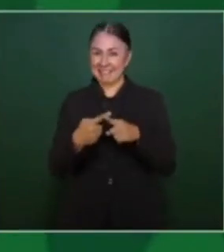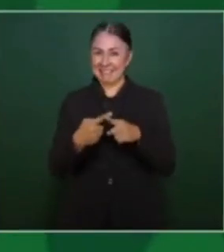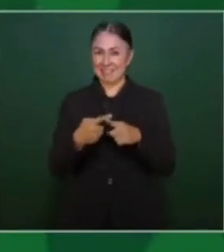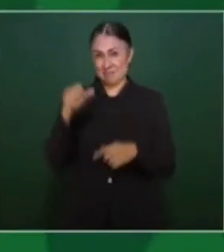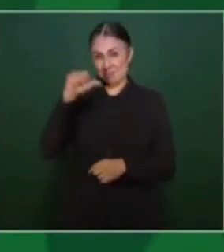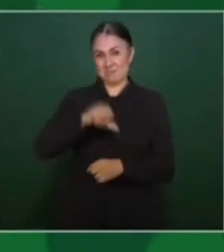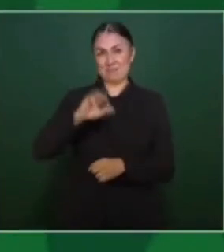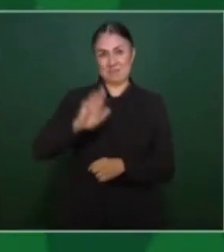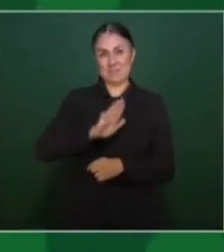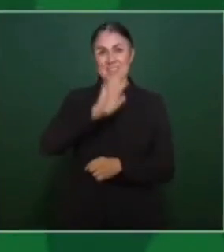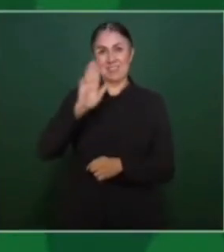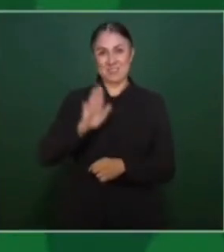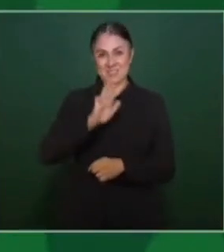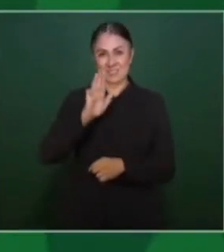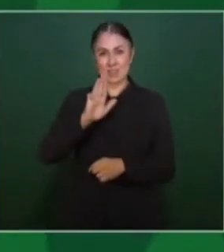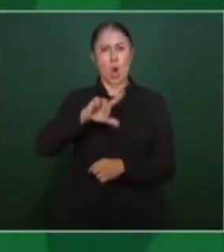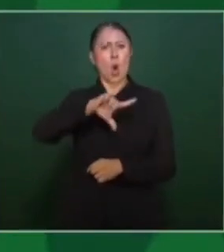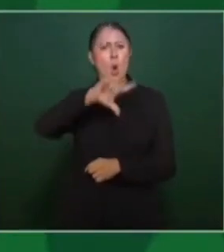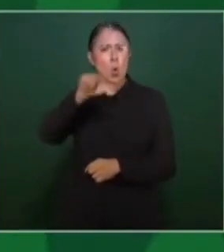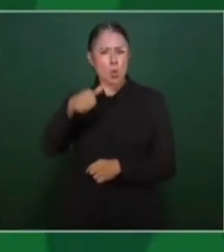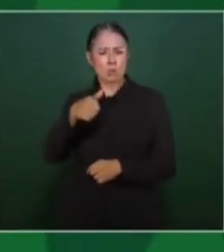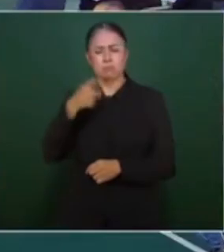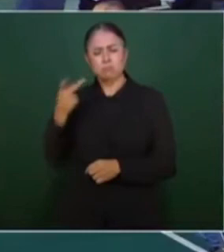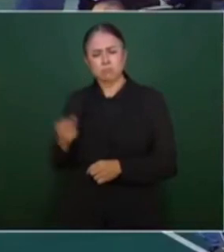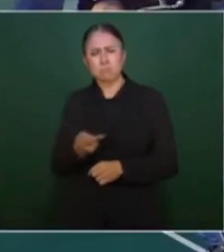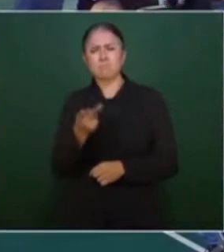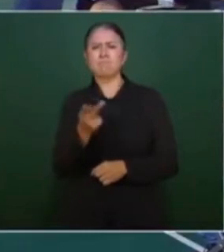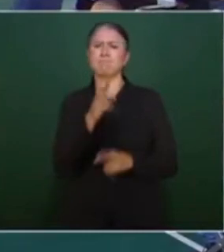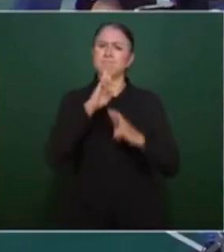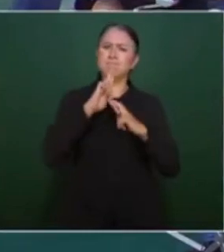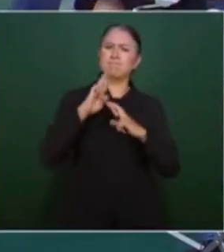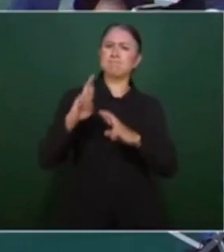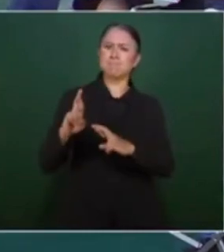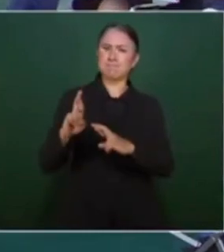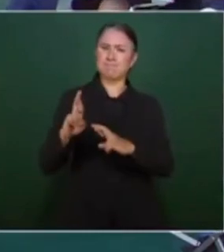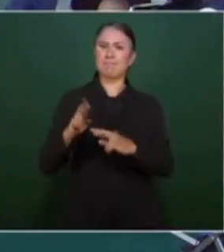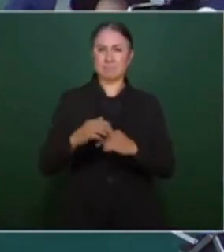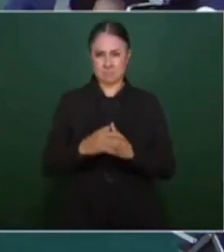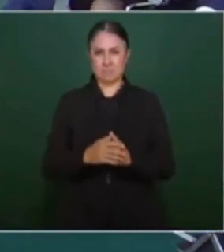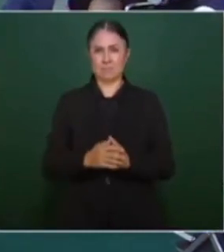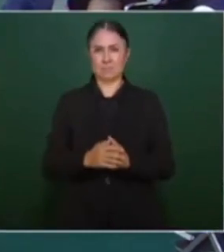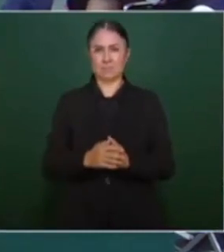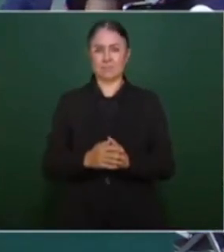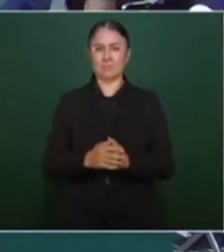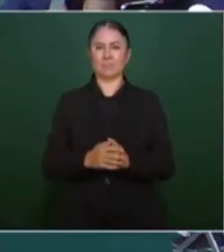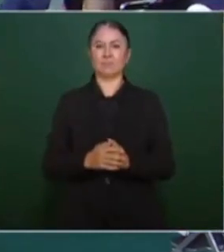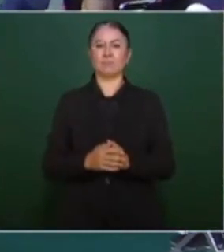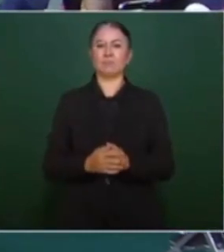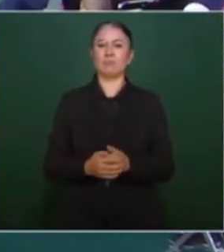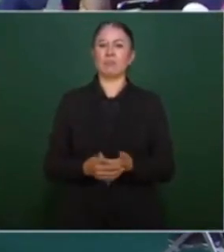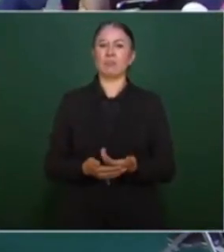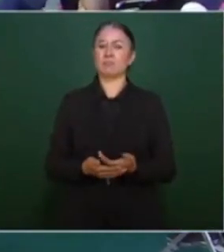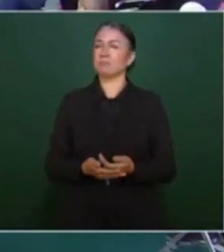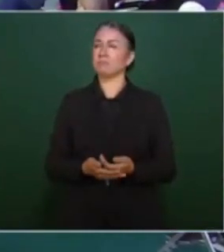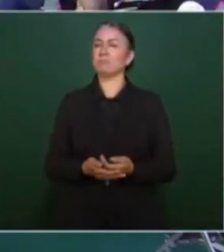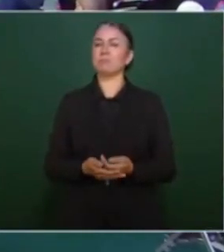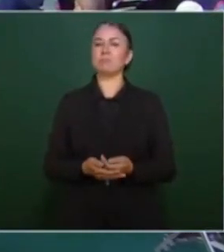y luego abrimos para preguntas y respuestas. Doctor.